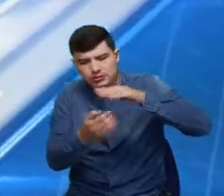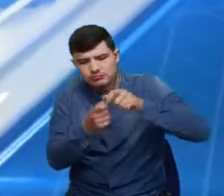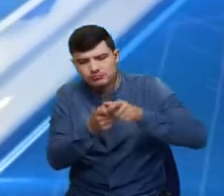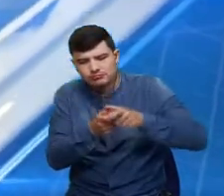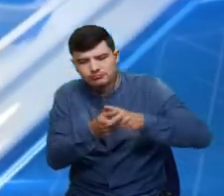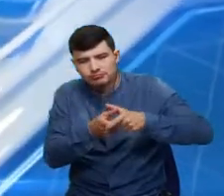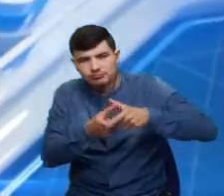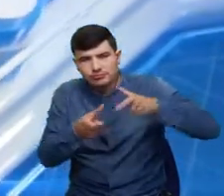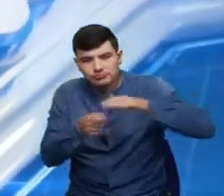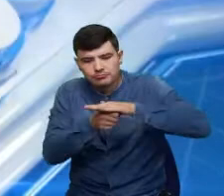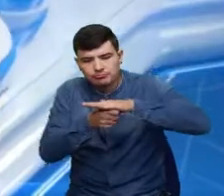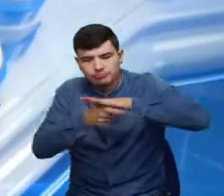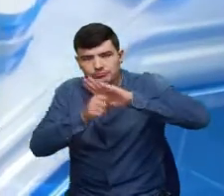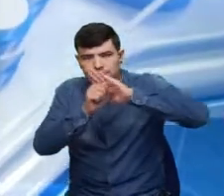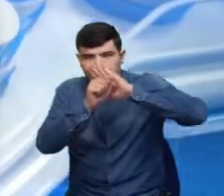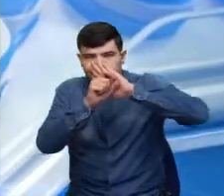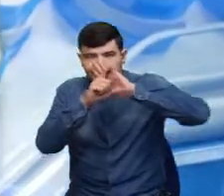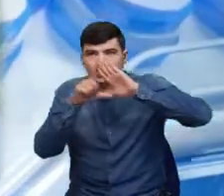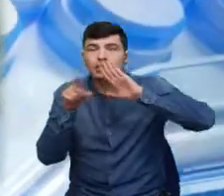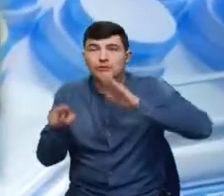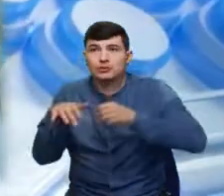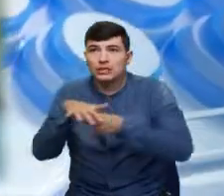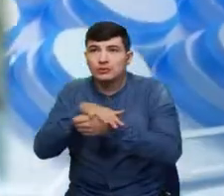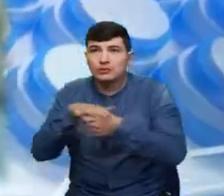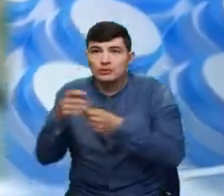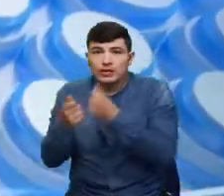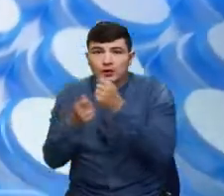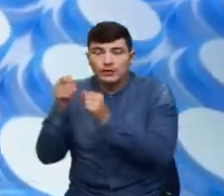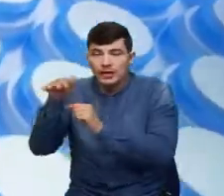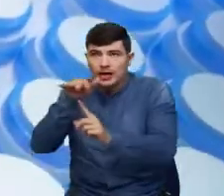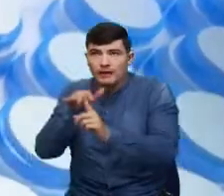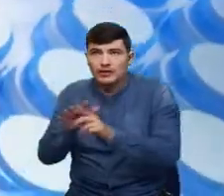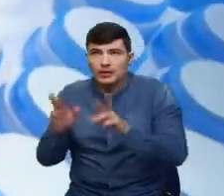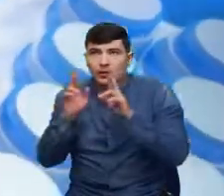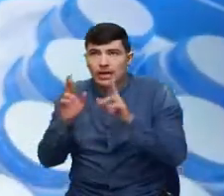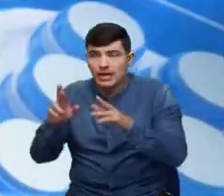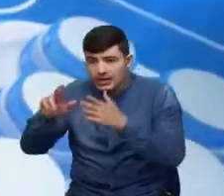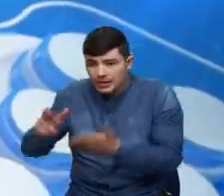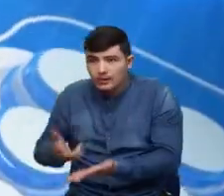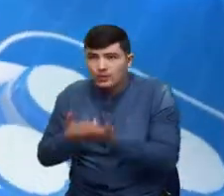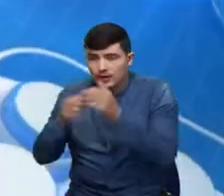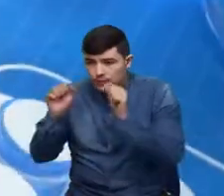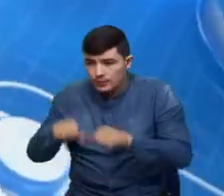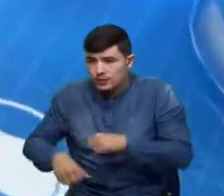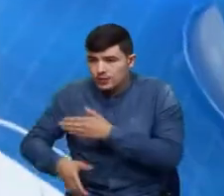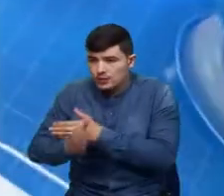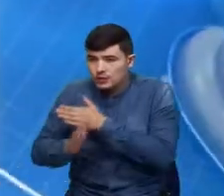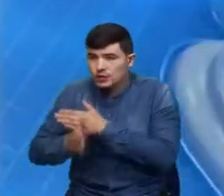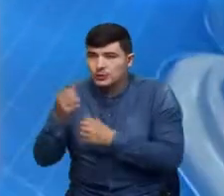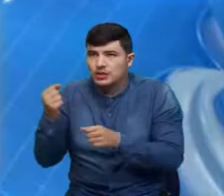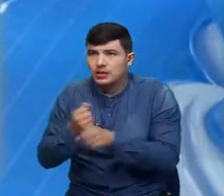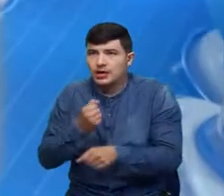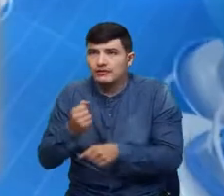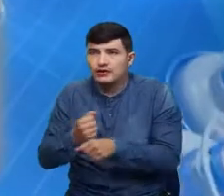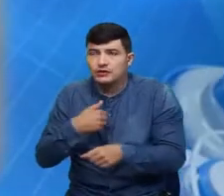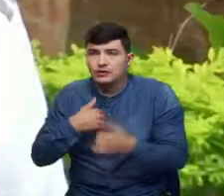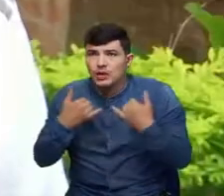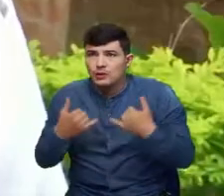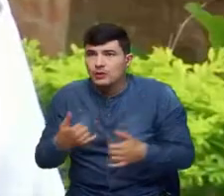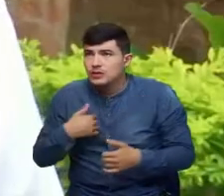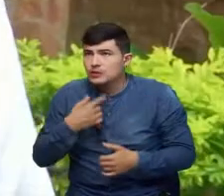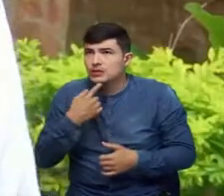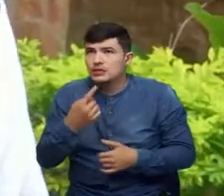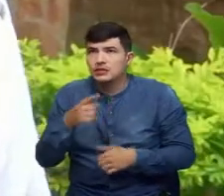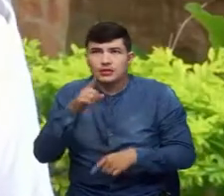debido a esto su situación económica se ha afectado y espera pronto recuperarse para continuar laborando llegue a esta calamidad de no poder